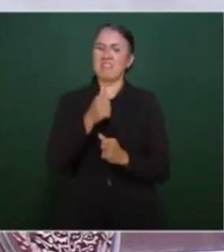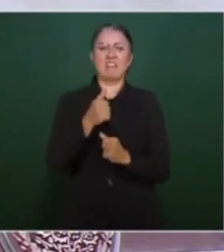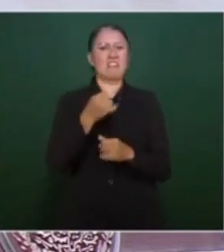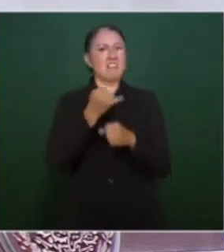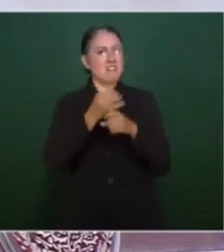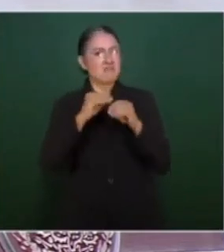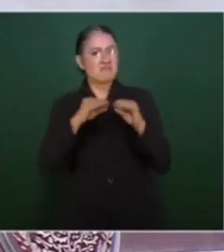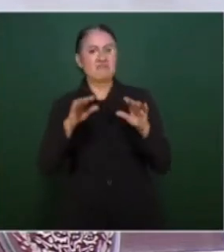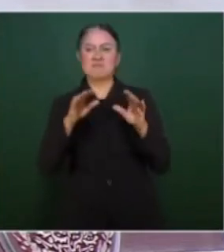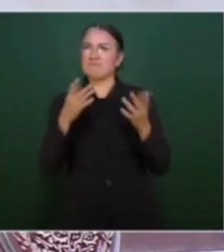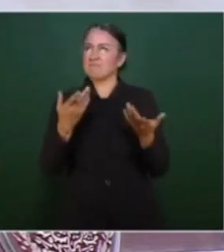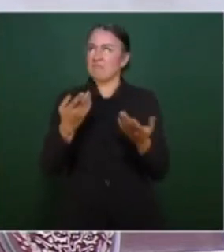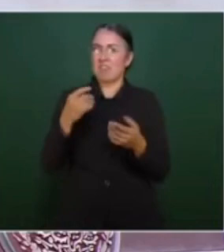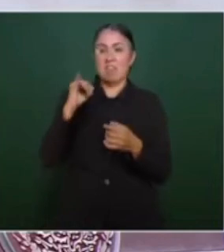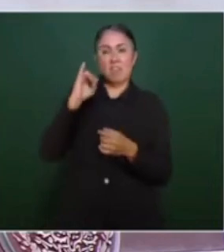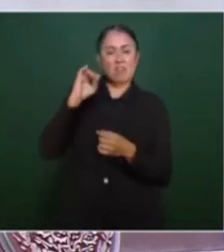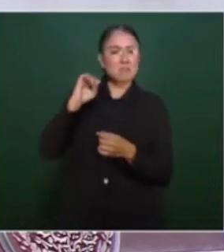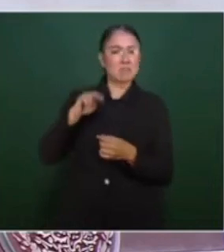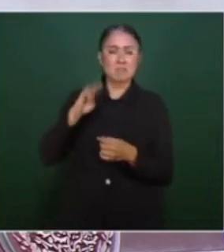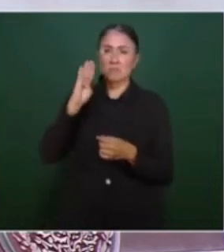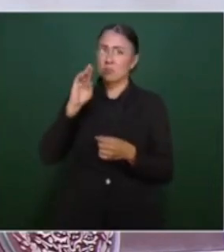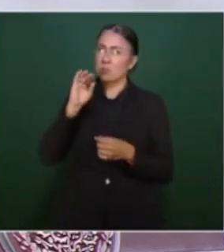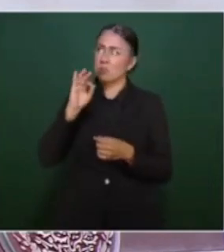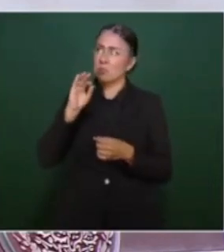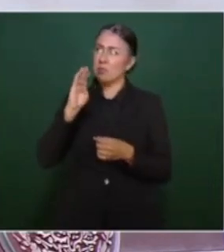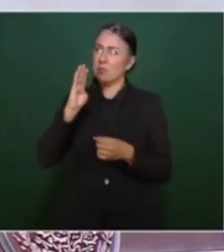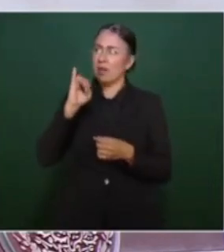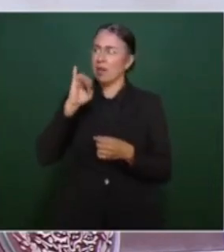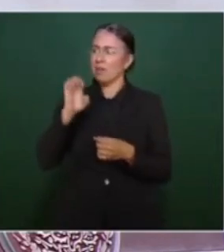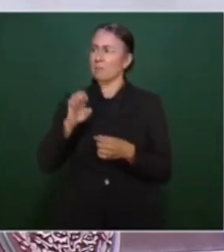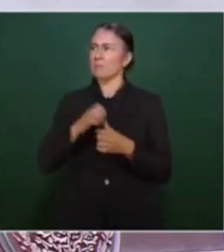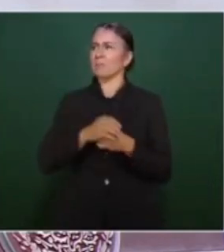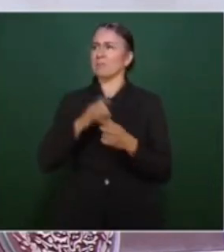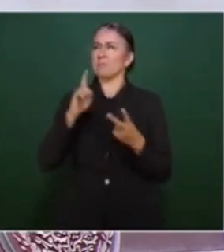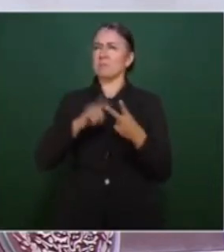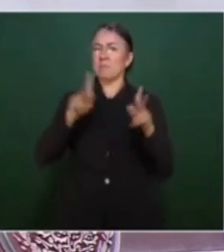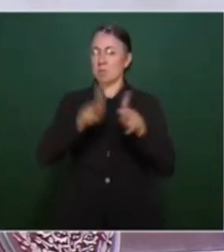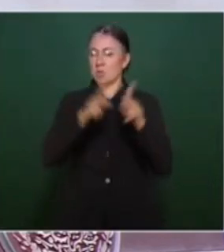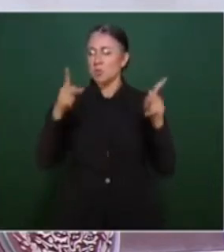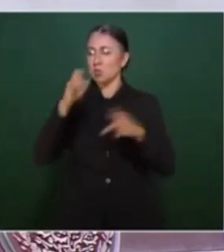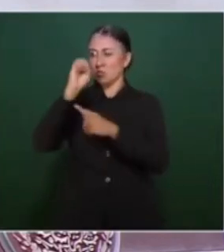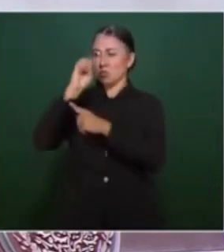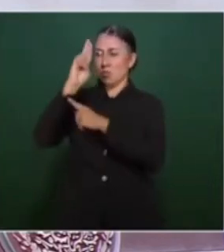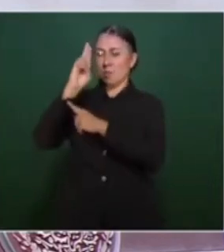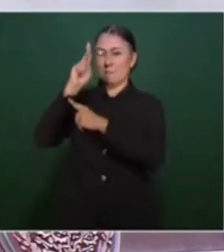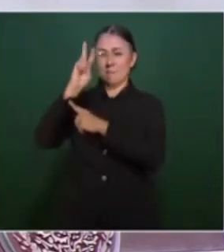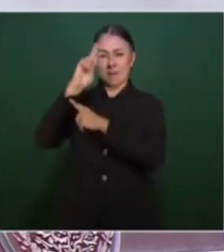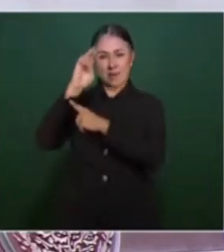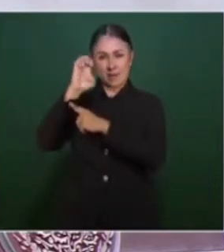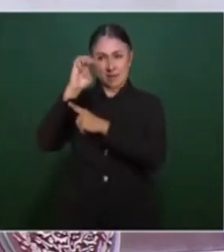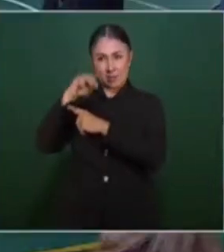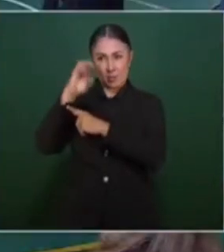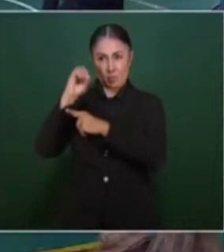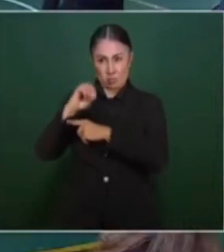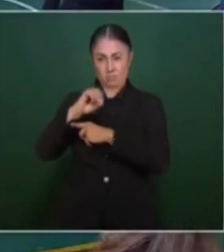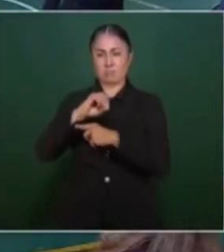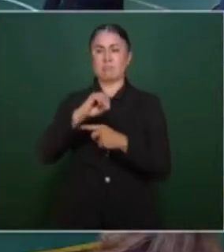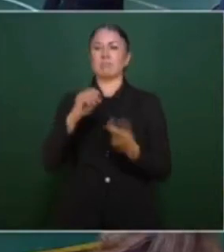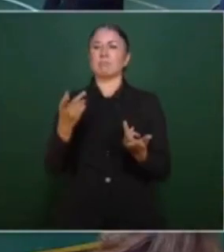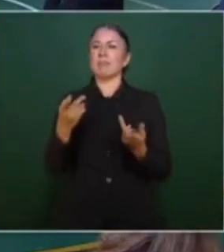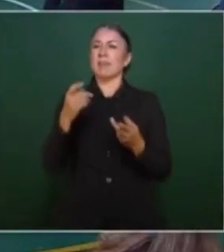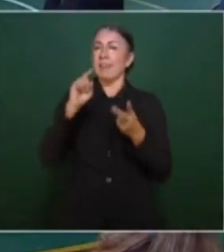medios como Infobae, el Periódico Supremo, Reporte Índigo y la revista